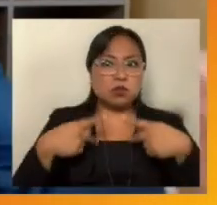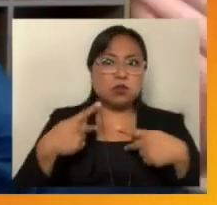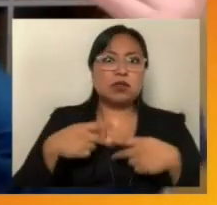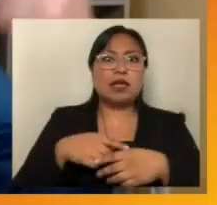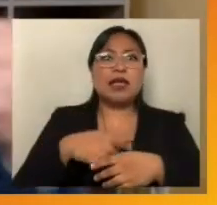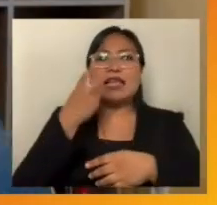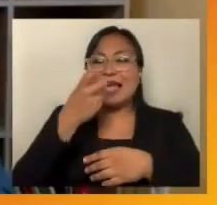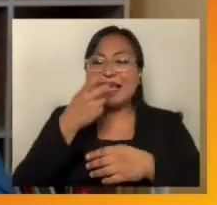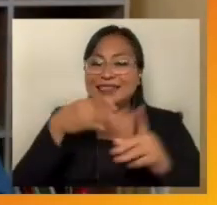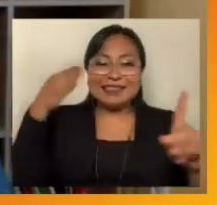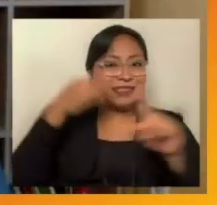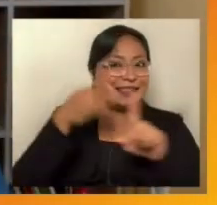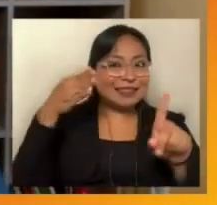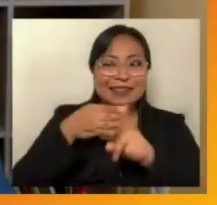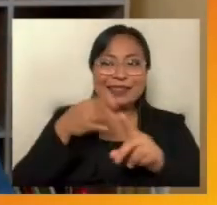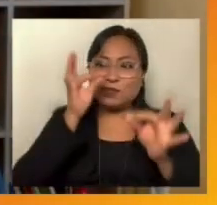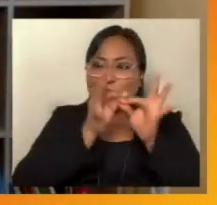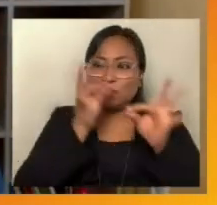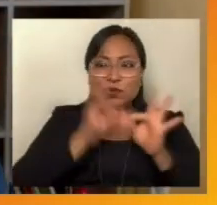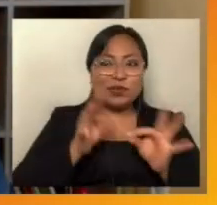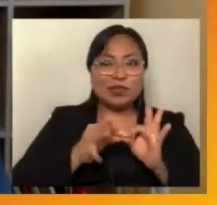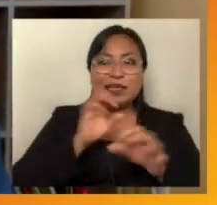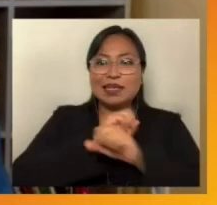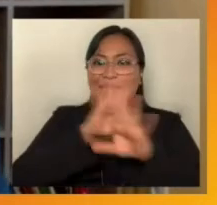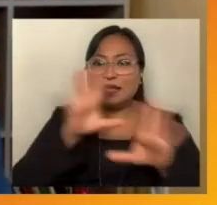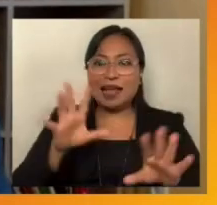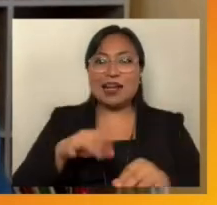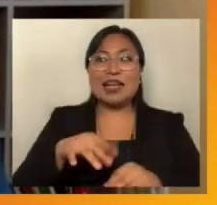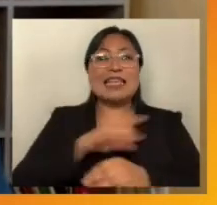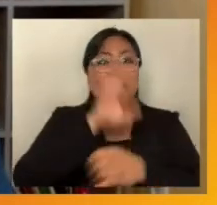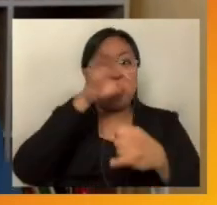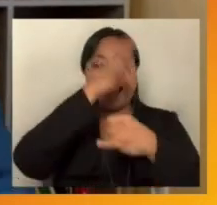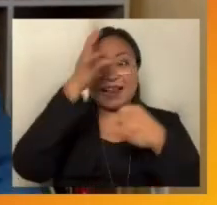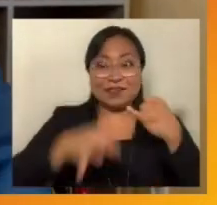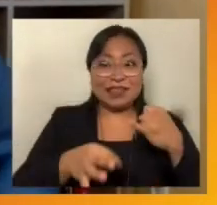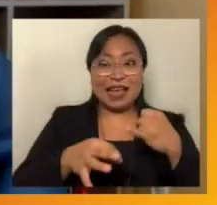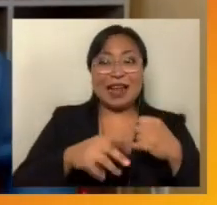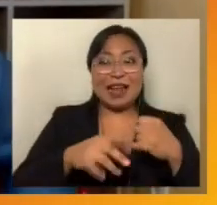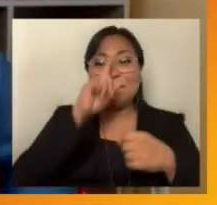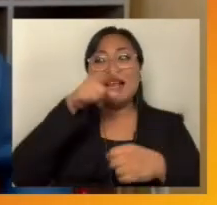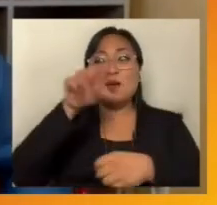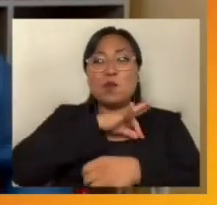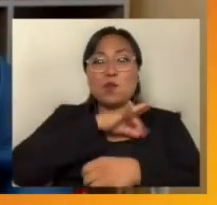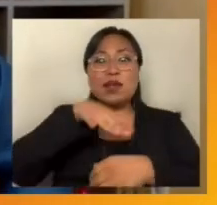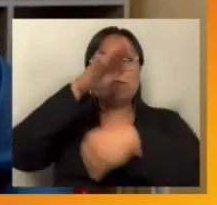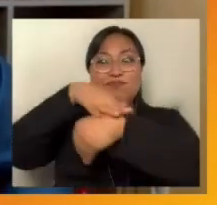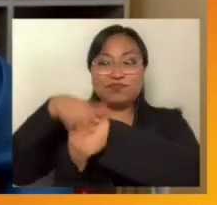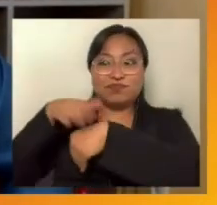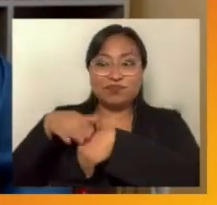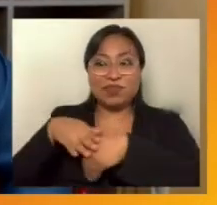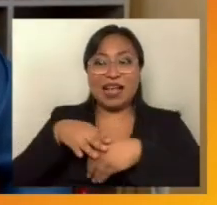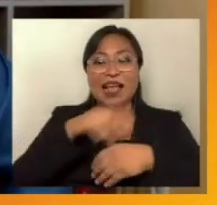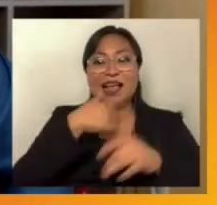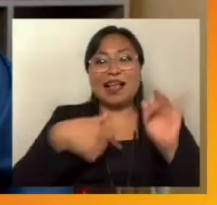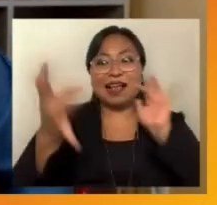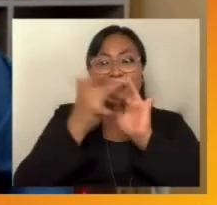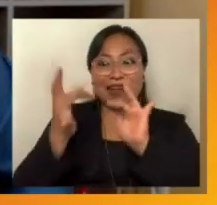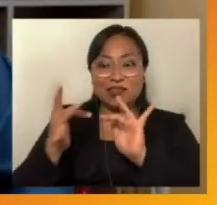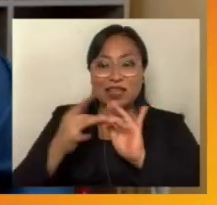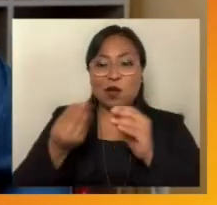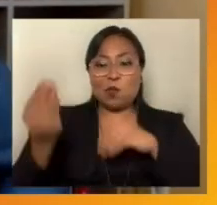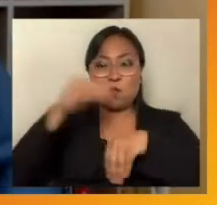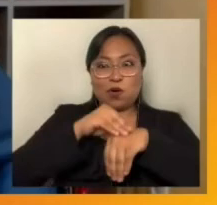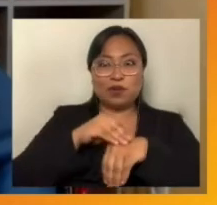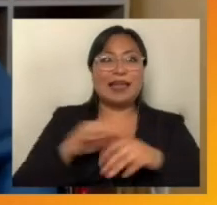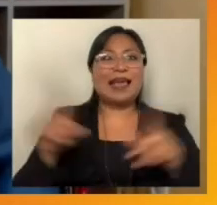supuesto, al final del acerca de llamada a la acción para que contacten contigo.